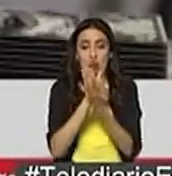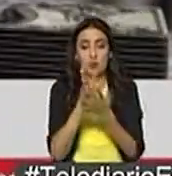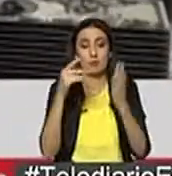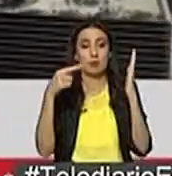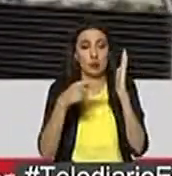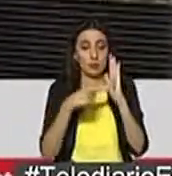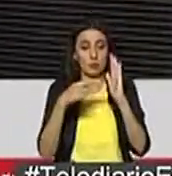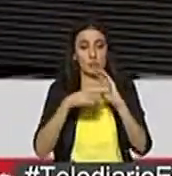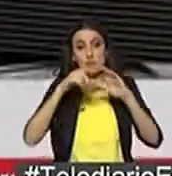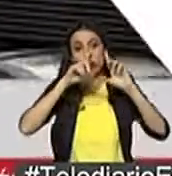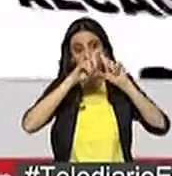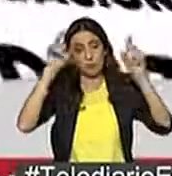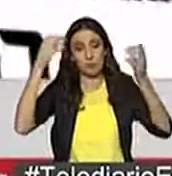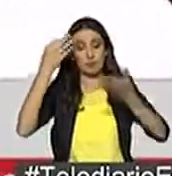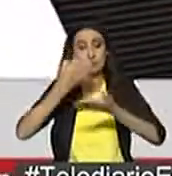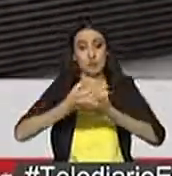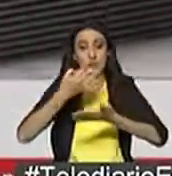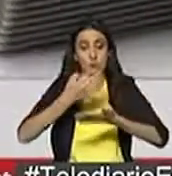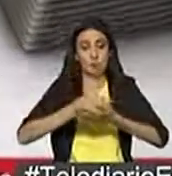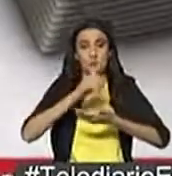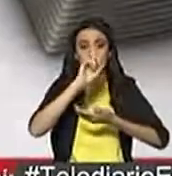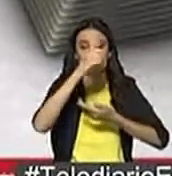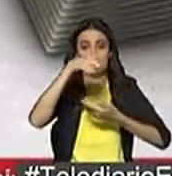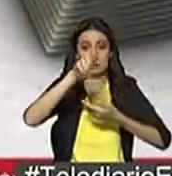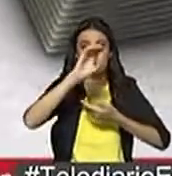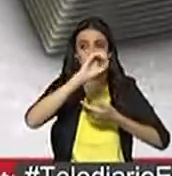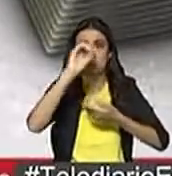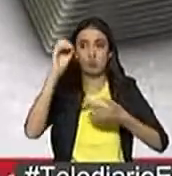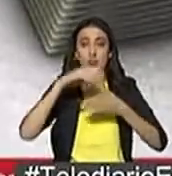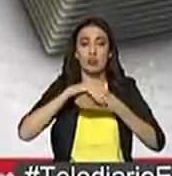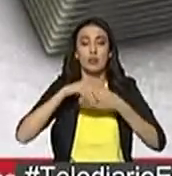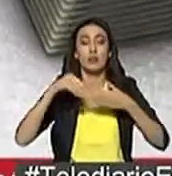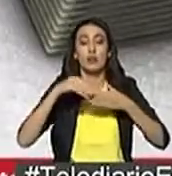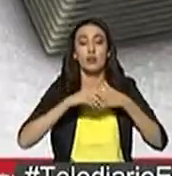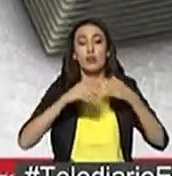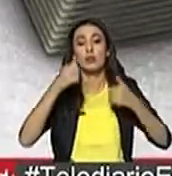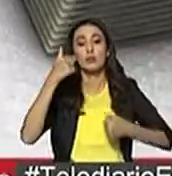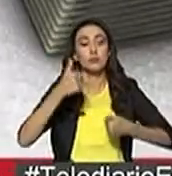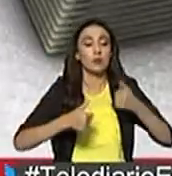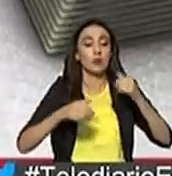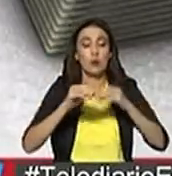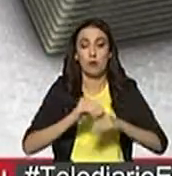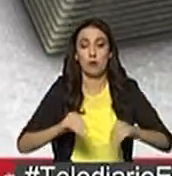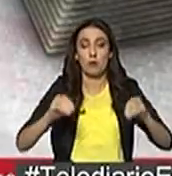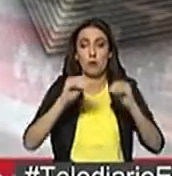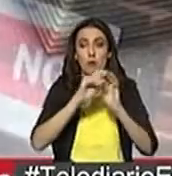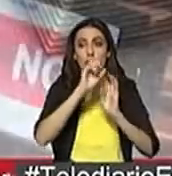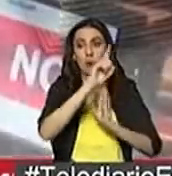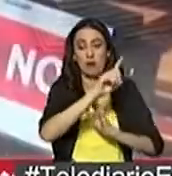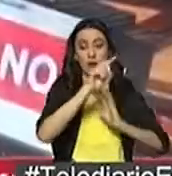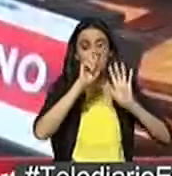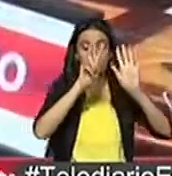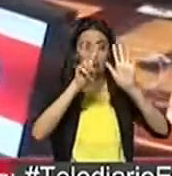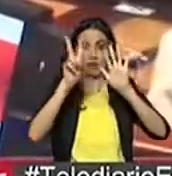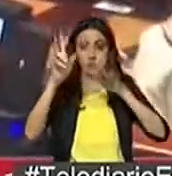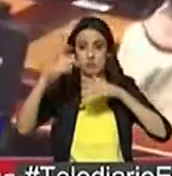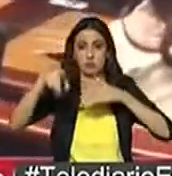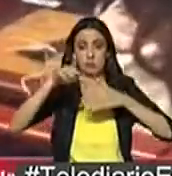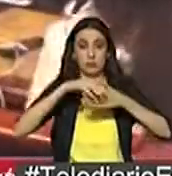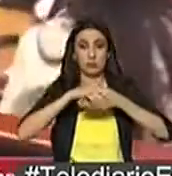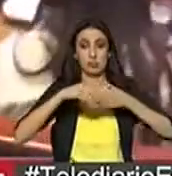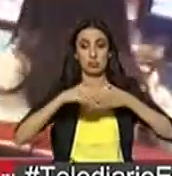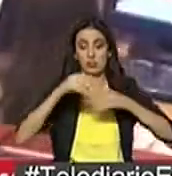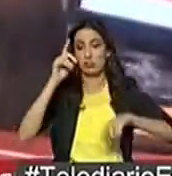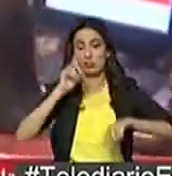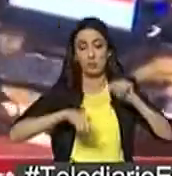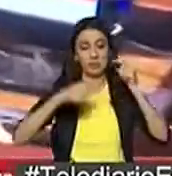único a las empresas que facturan más de $1,000,000, con lo que se esperaba recaudar 177 millones de dólares. Dijo que es